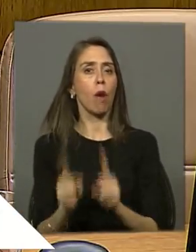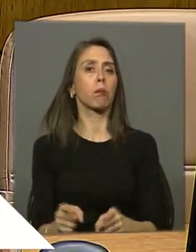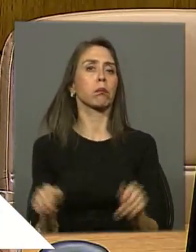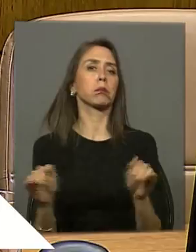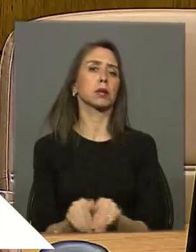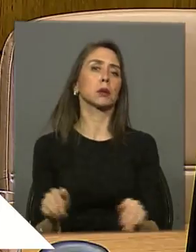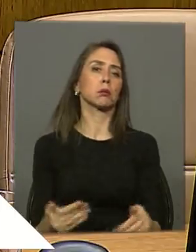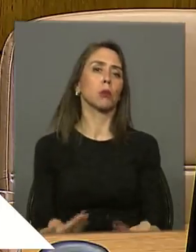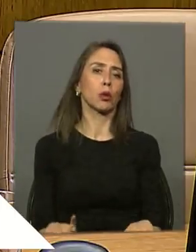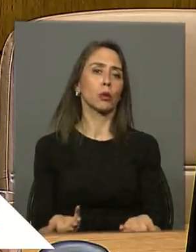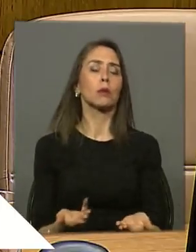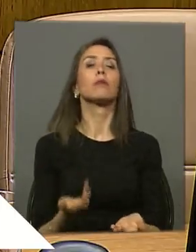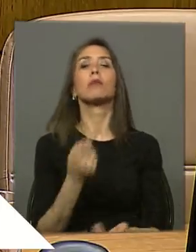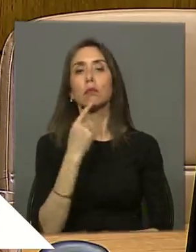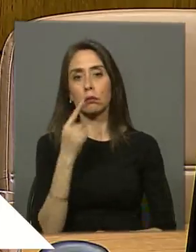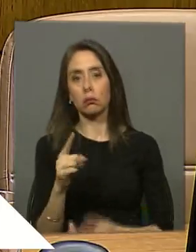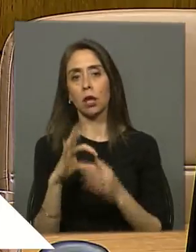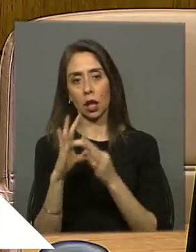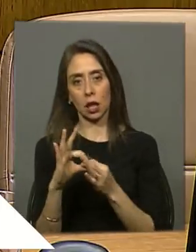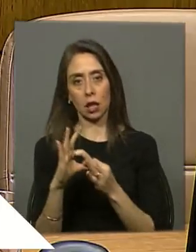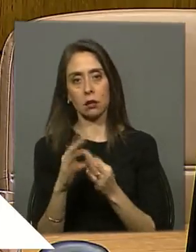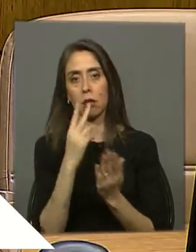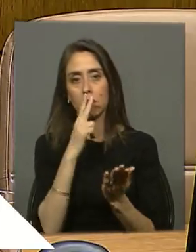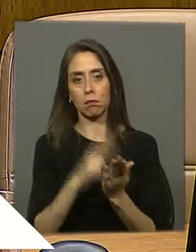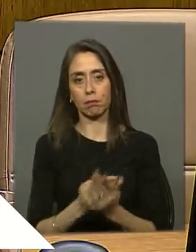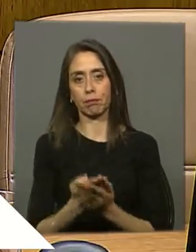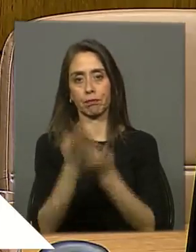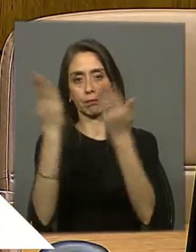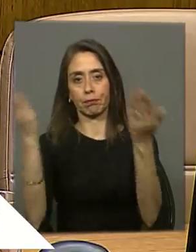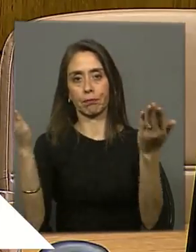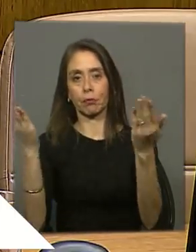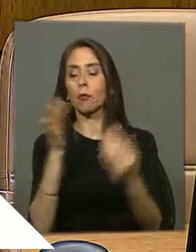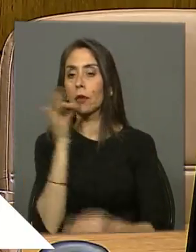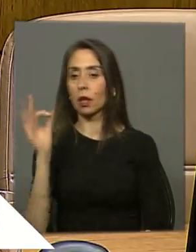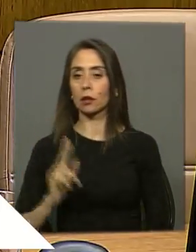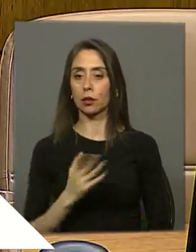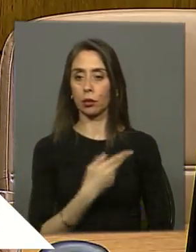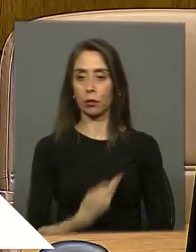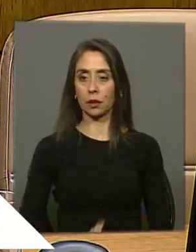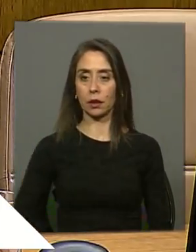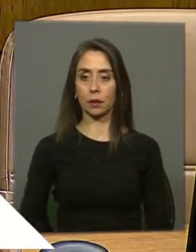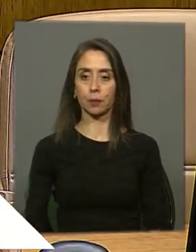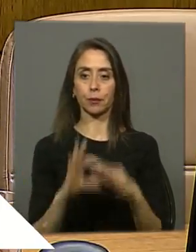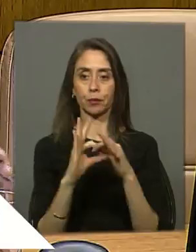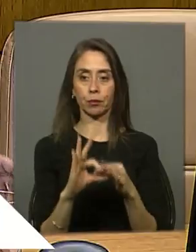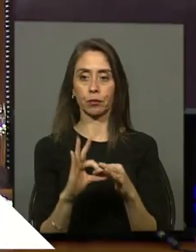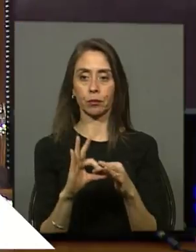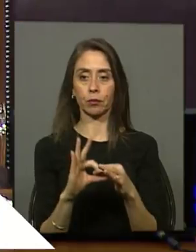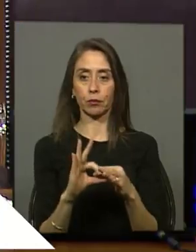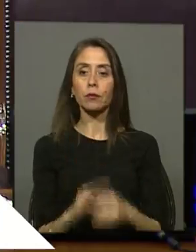eso agradeceré que se envíen estos oficios solicitados he dicho señor presidente muchas gracias